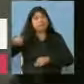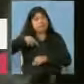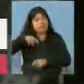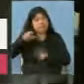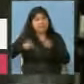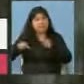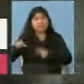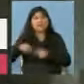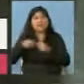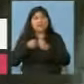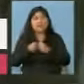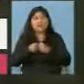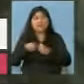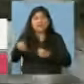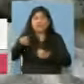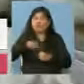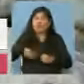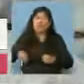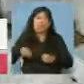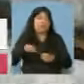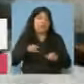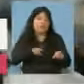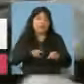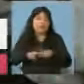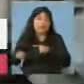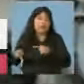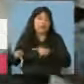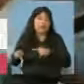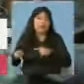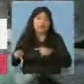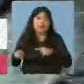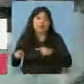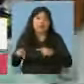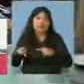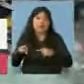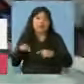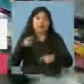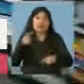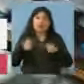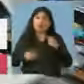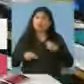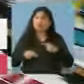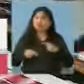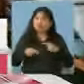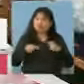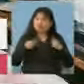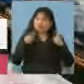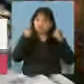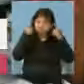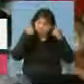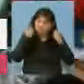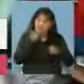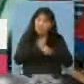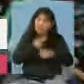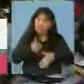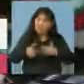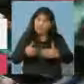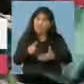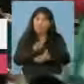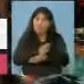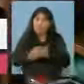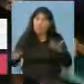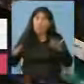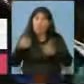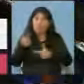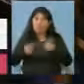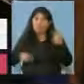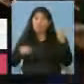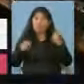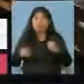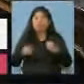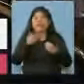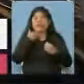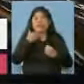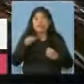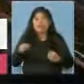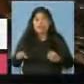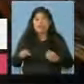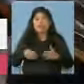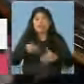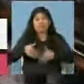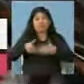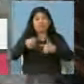que realmente se adaptaron de forma muy rápida, y la verdad que estamos saliendo adelante gracias a